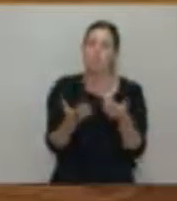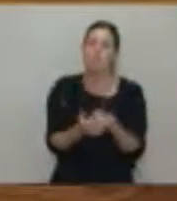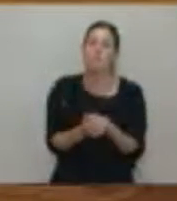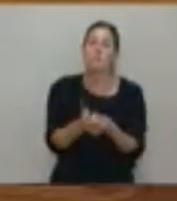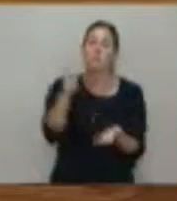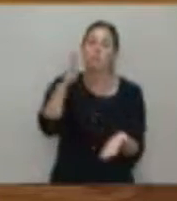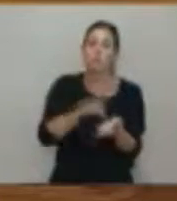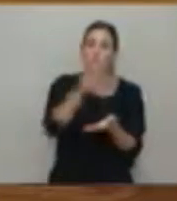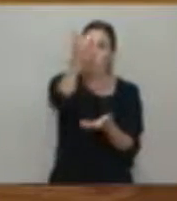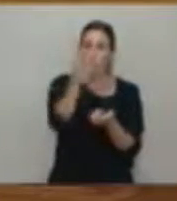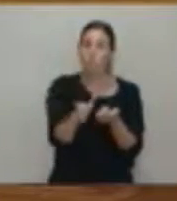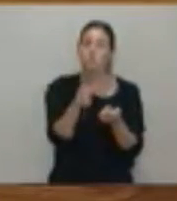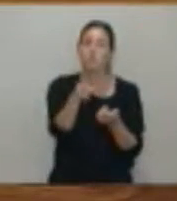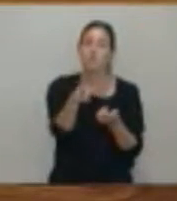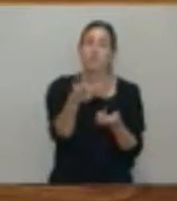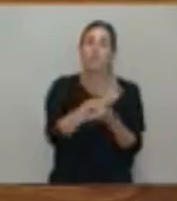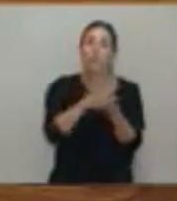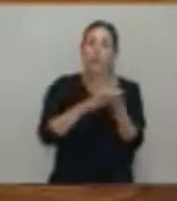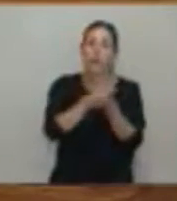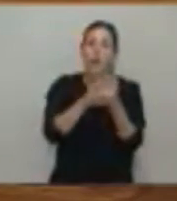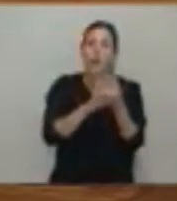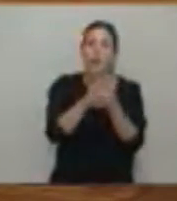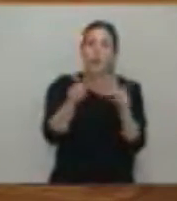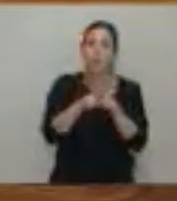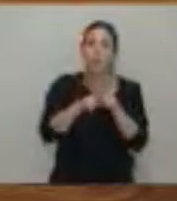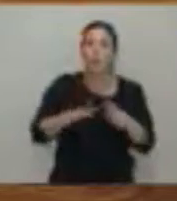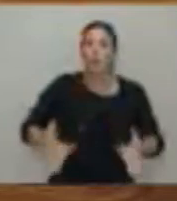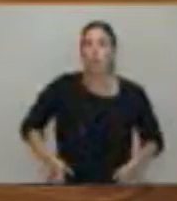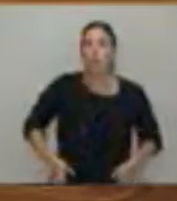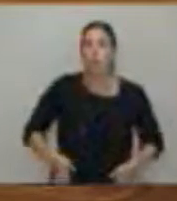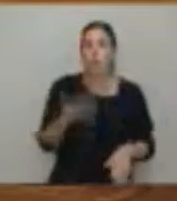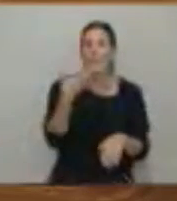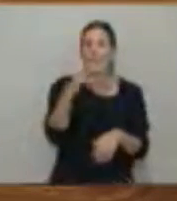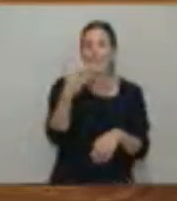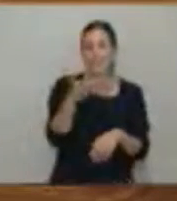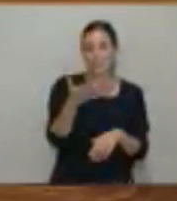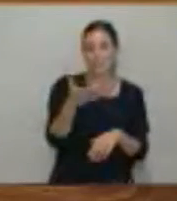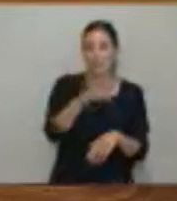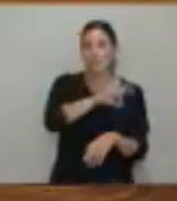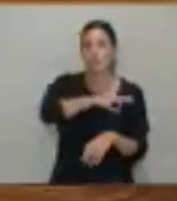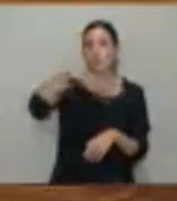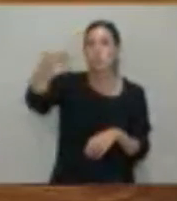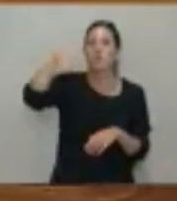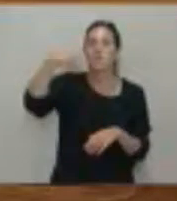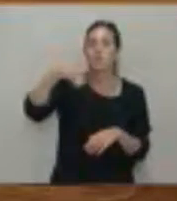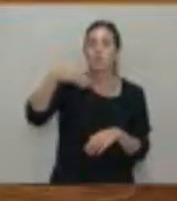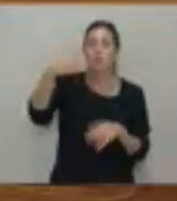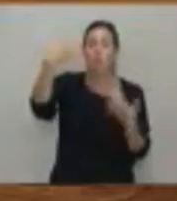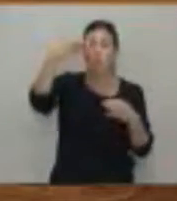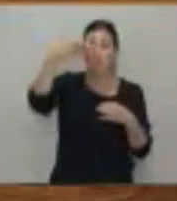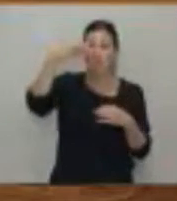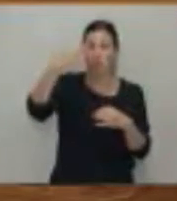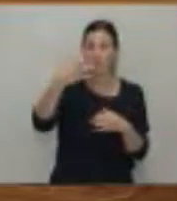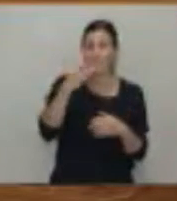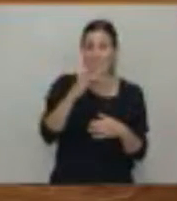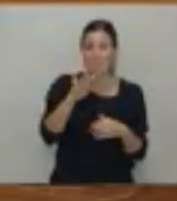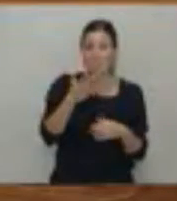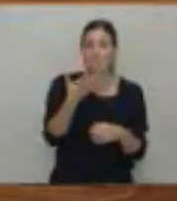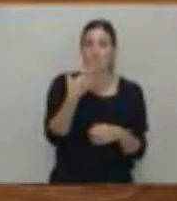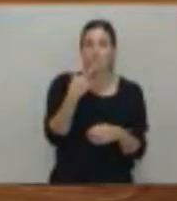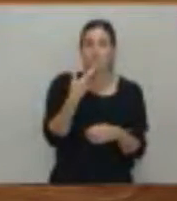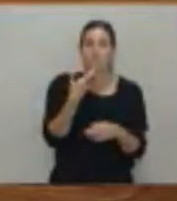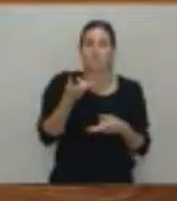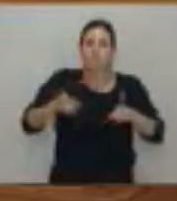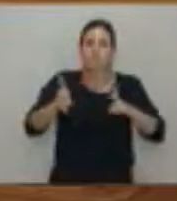usted habla de bolsillos de cristal, señor presidente, lo único de cristal, si usted me permite hacer